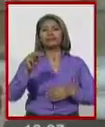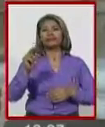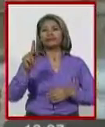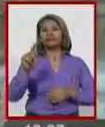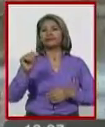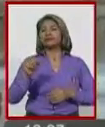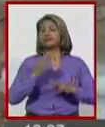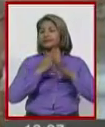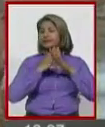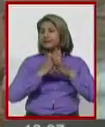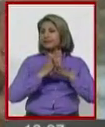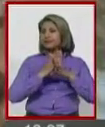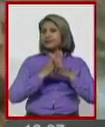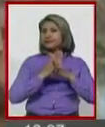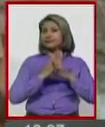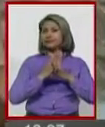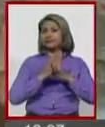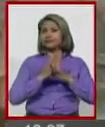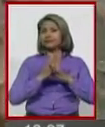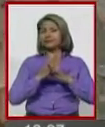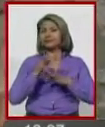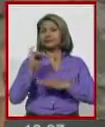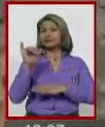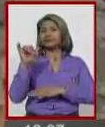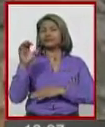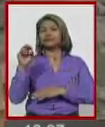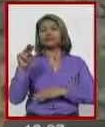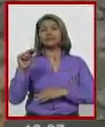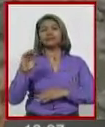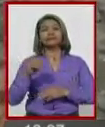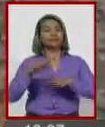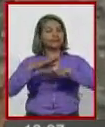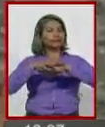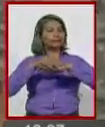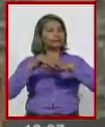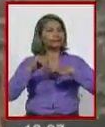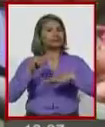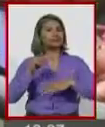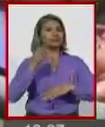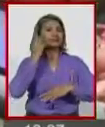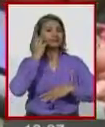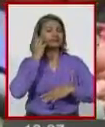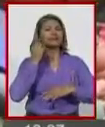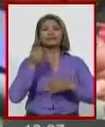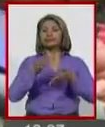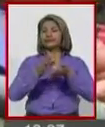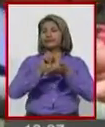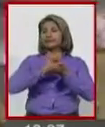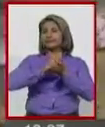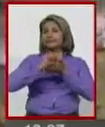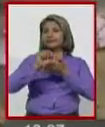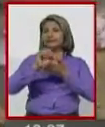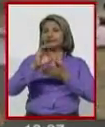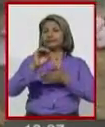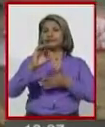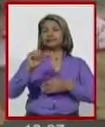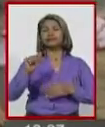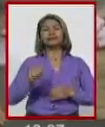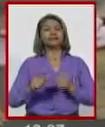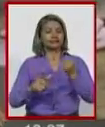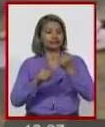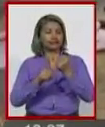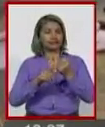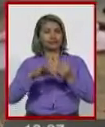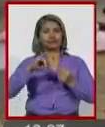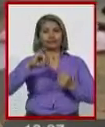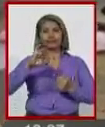hay ni siquiera defensa a los yungueños. Por eso se ha convocado un acullico en defensa también a la Sagrada Coca. Entre tanto, dirigentes